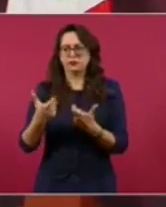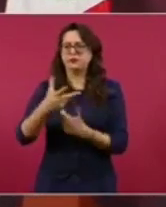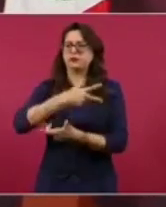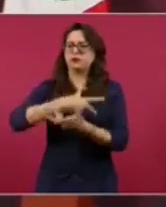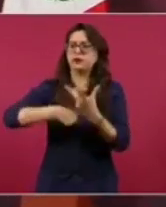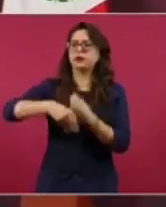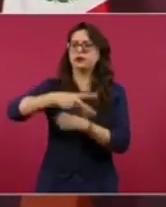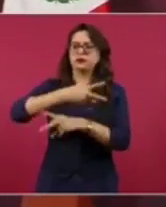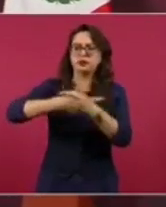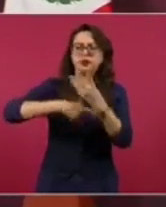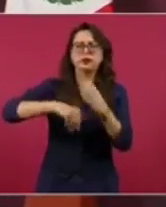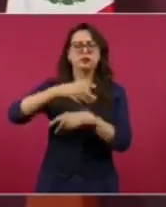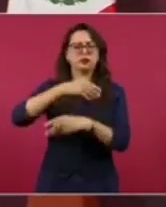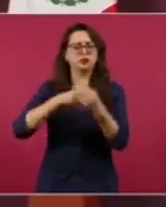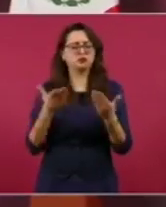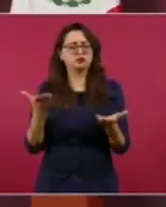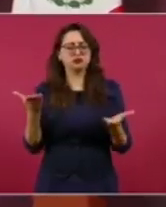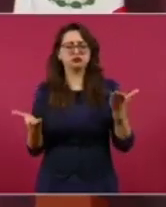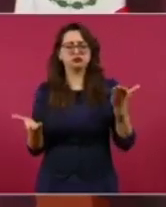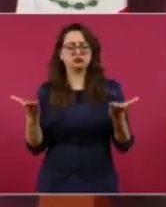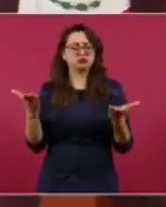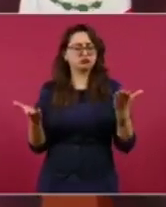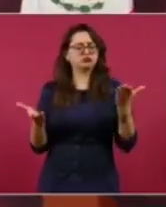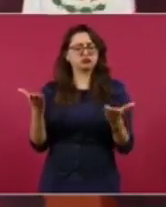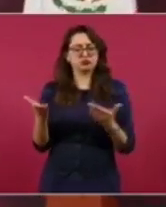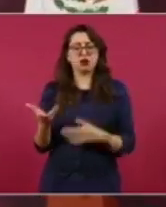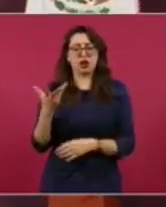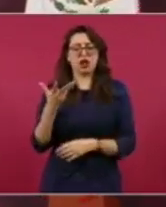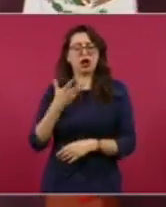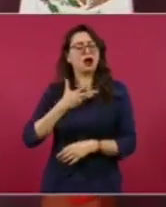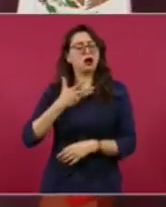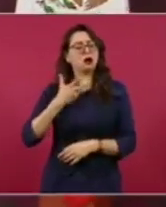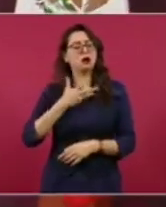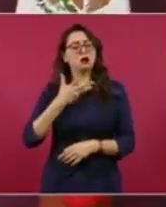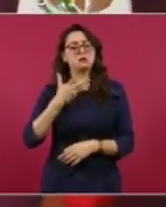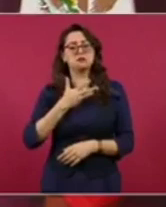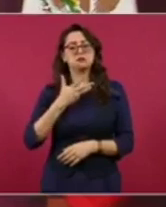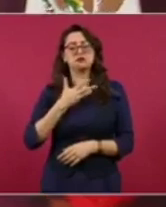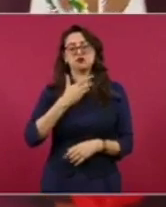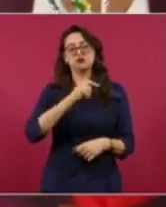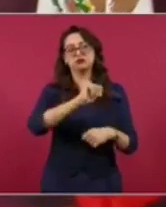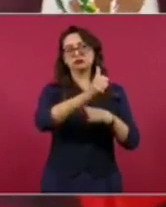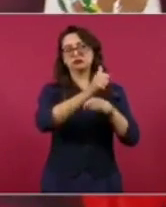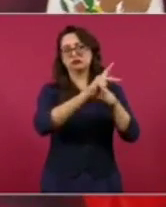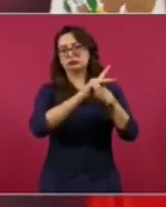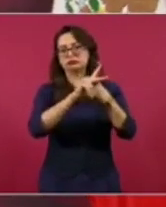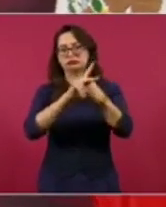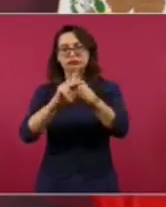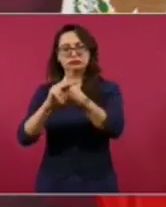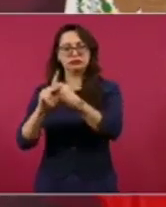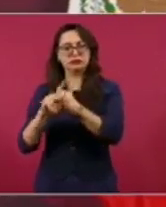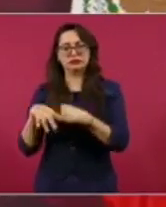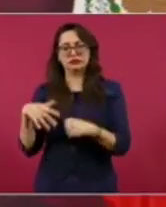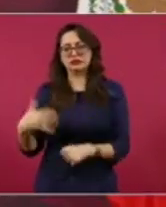que México es de los países más atractivos para la inversión foránea.